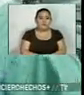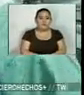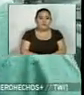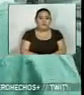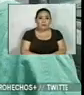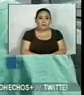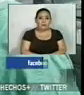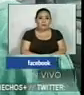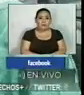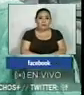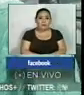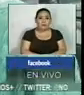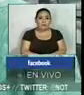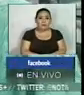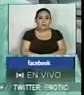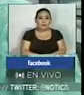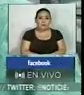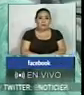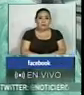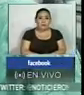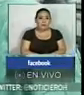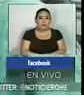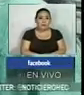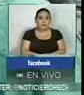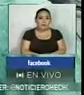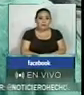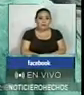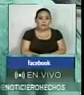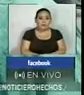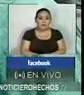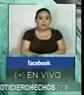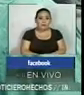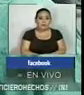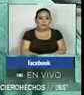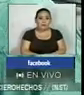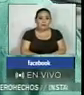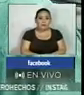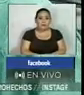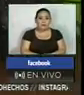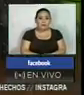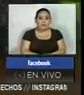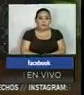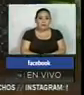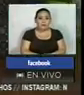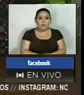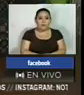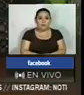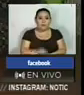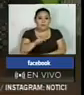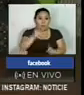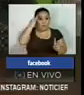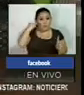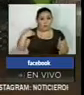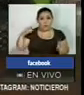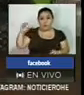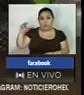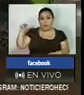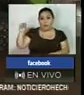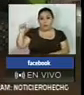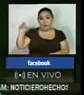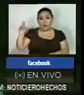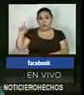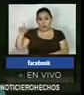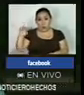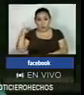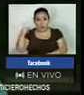Santa Rosa. Va a copiar después, a gozar, me lo pueden enviar. Consuelo tiene ocho años de ser